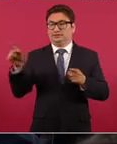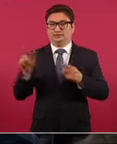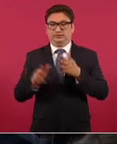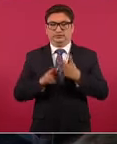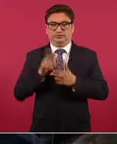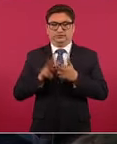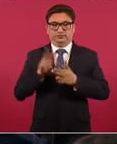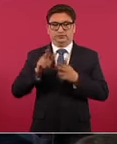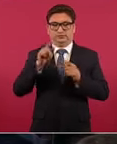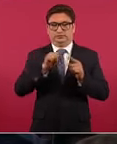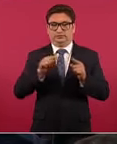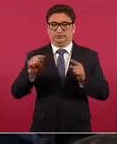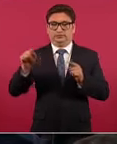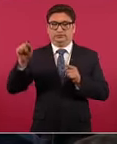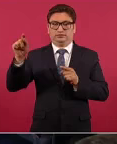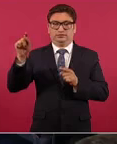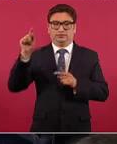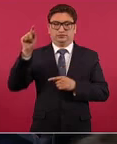acá